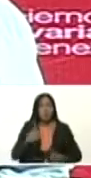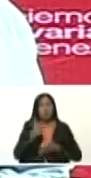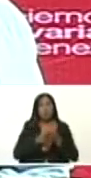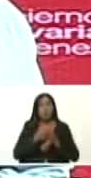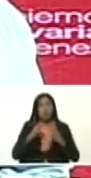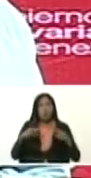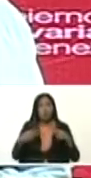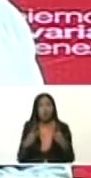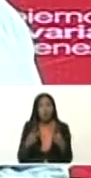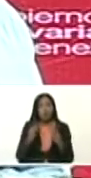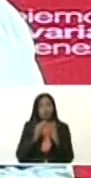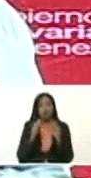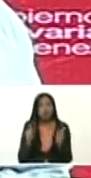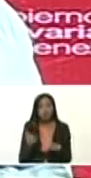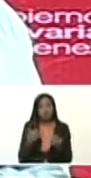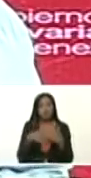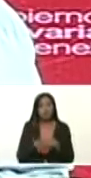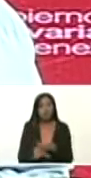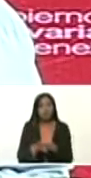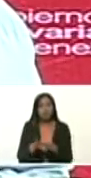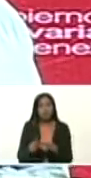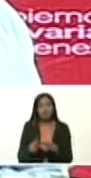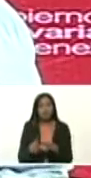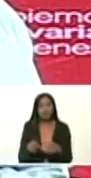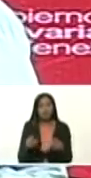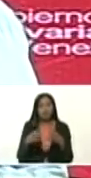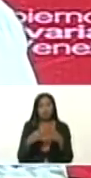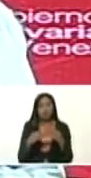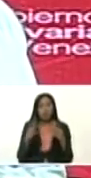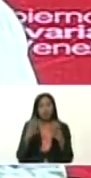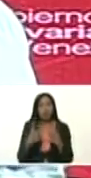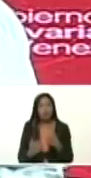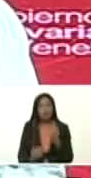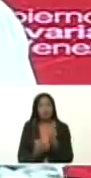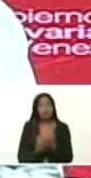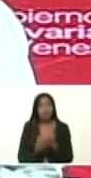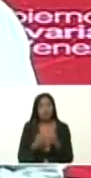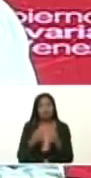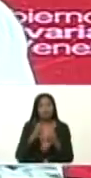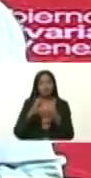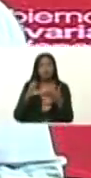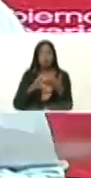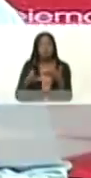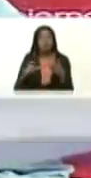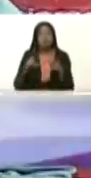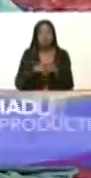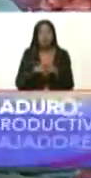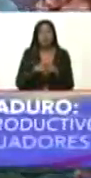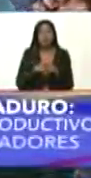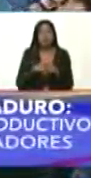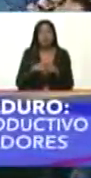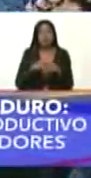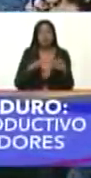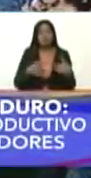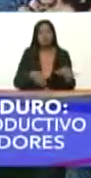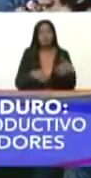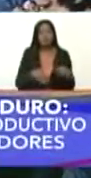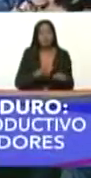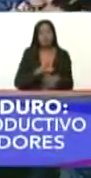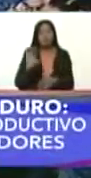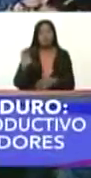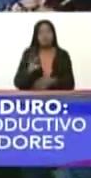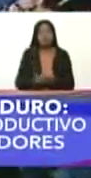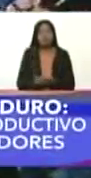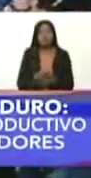nuevo sistema de seguridad integral de todas las empresas básicas y estratégicas de Guayana y del país. Tómelo,